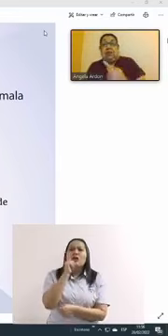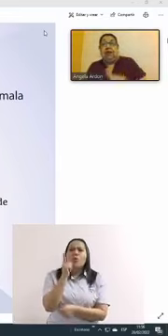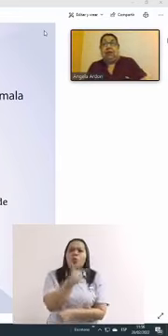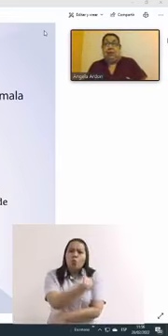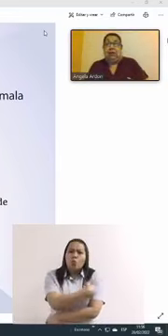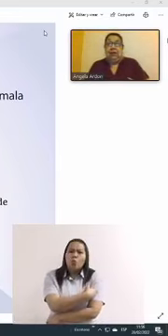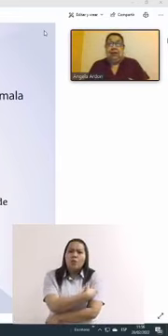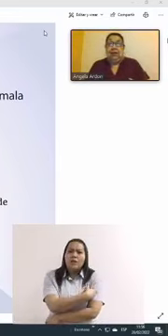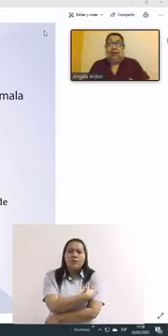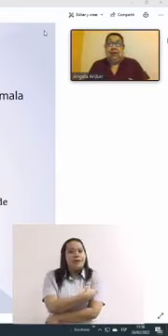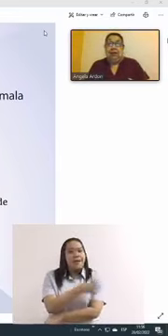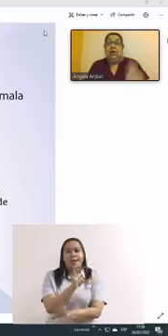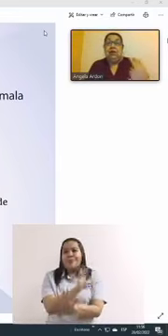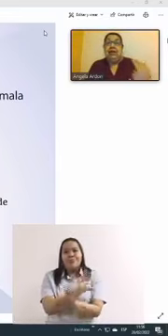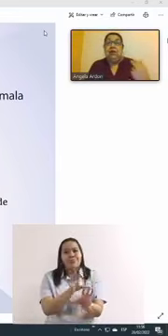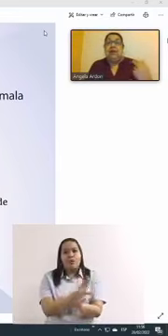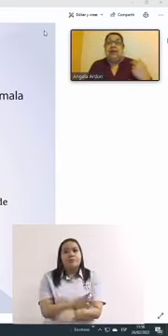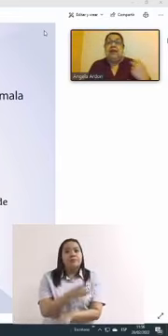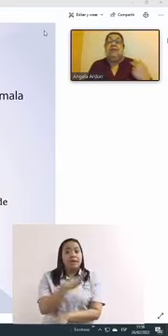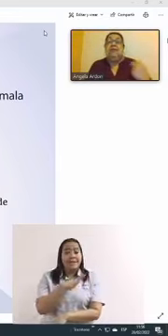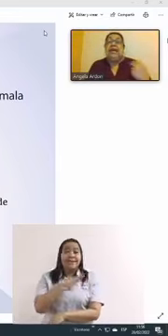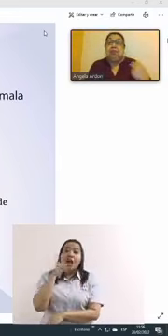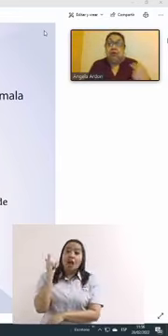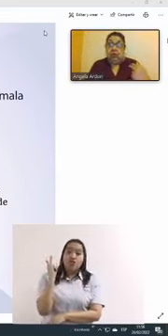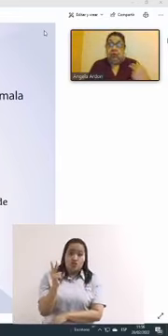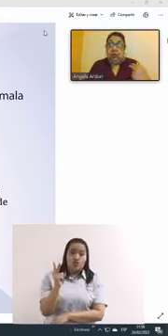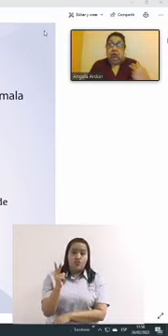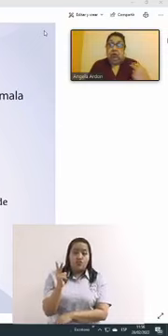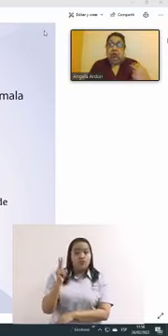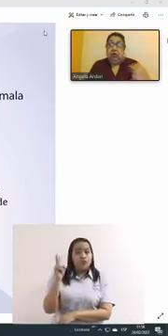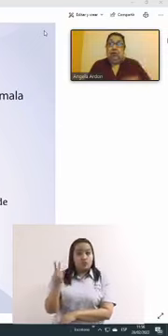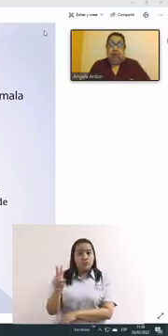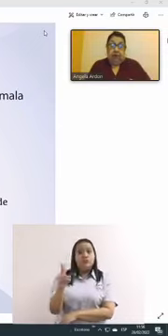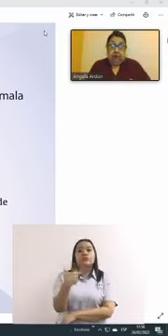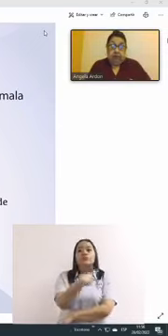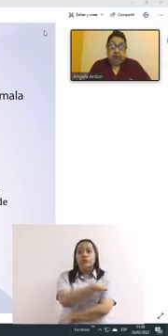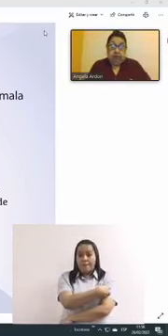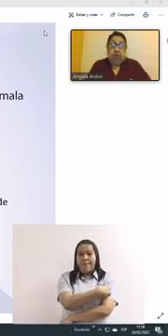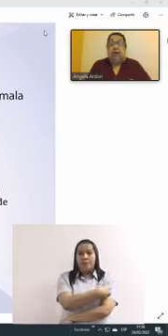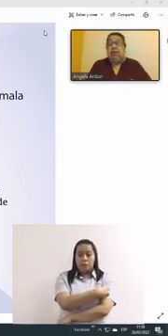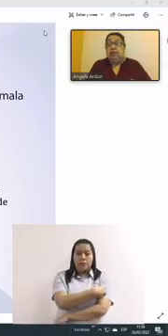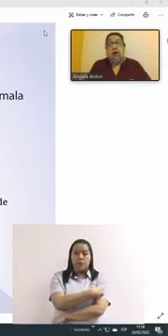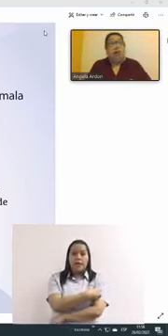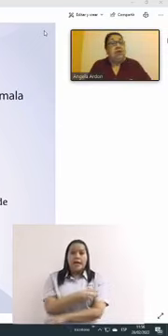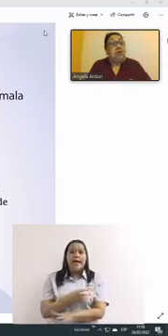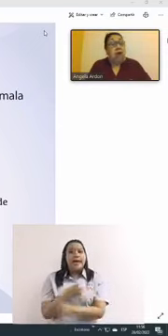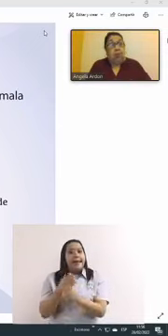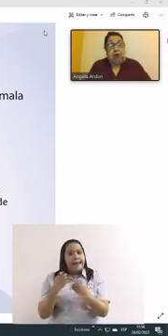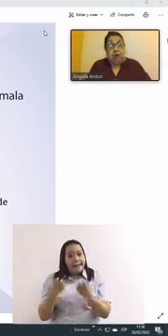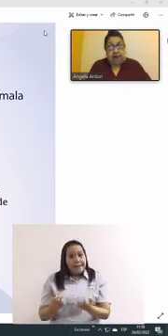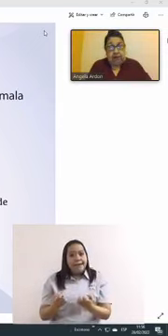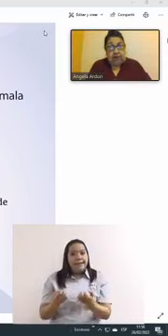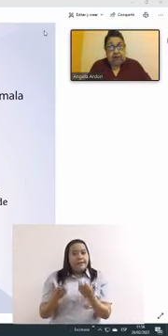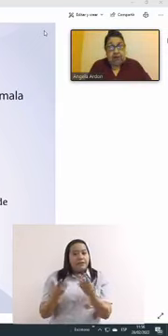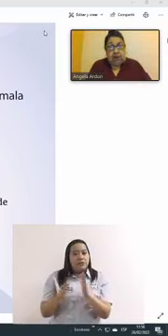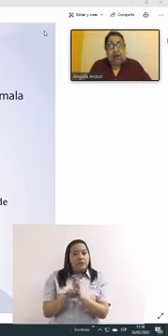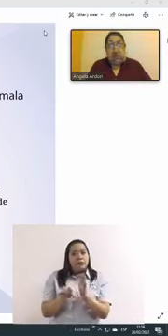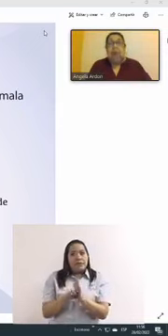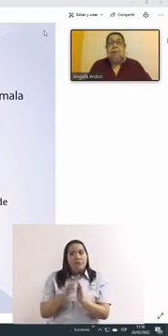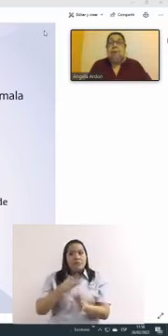mismo día la pusiéramos, porque yo tenía que pensar en mi equipo. Lastimosamente en mi equipo se nos han enfermado, pero se han